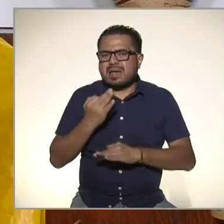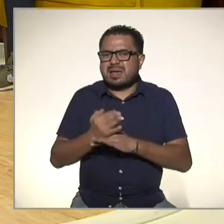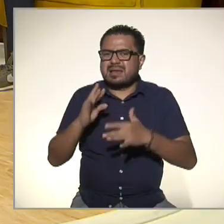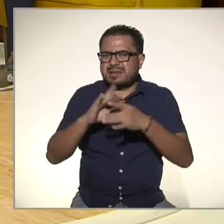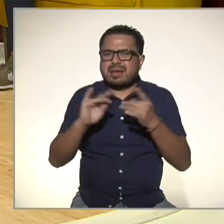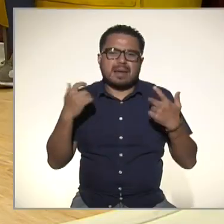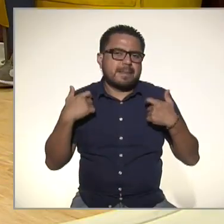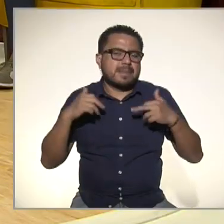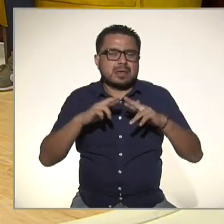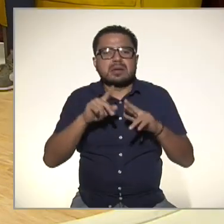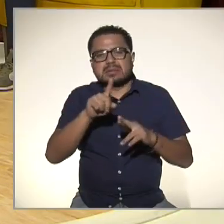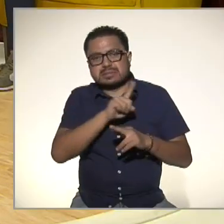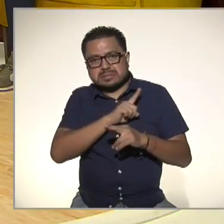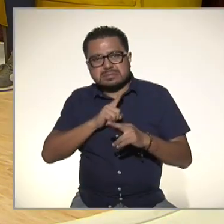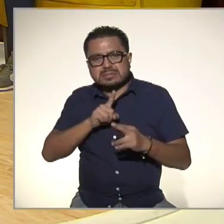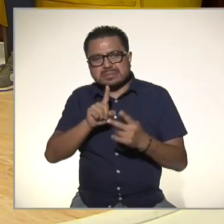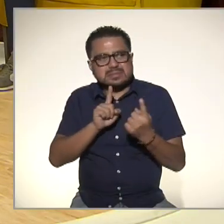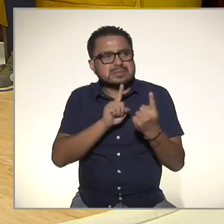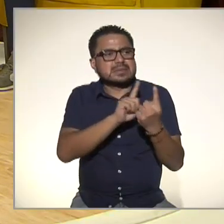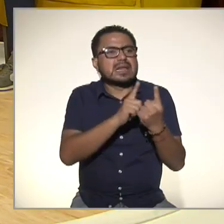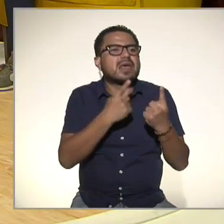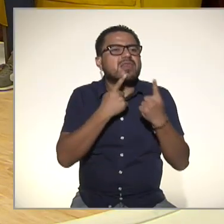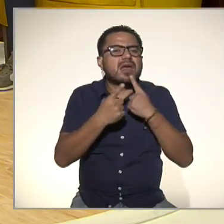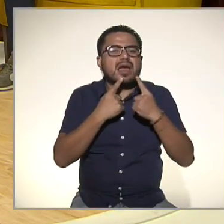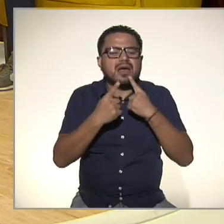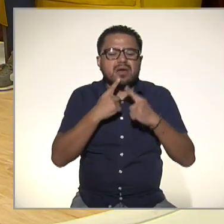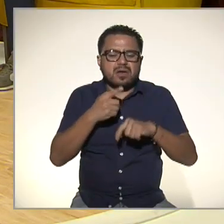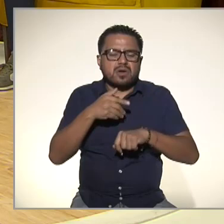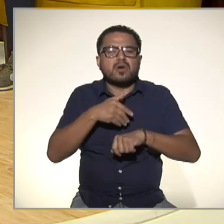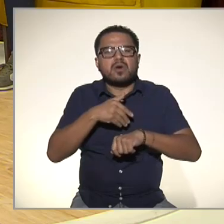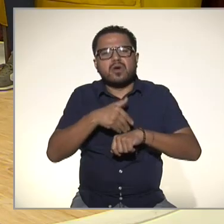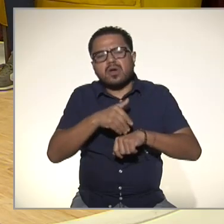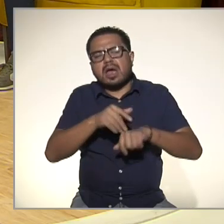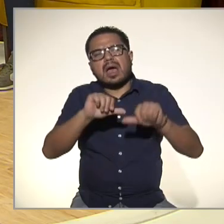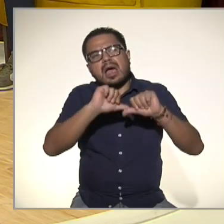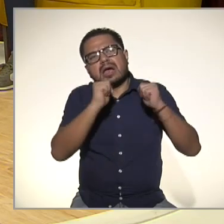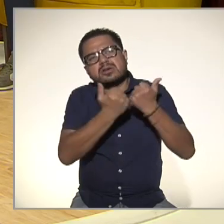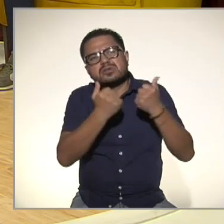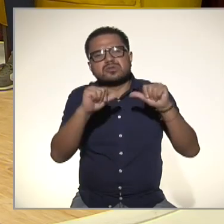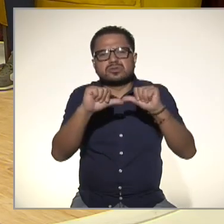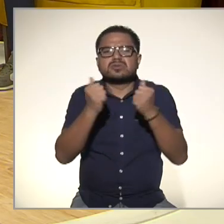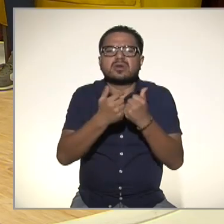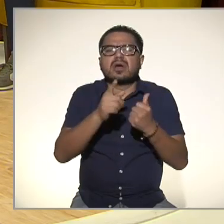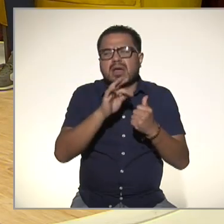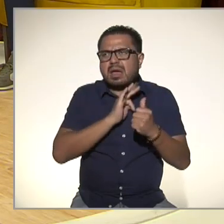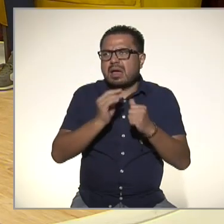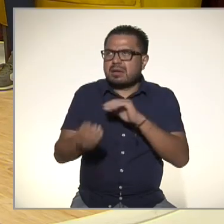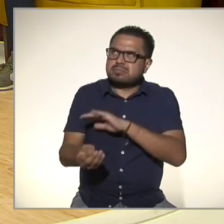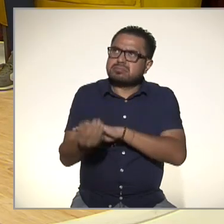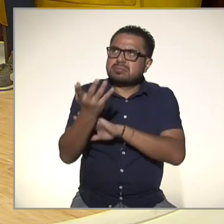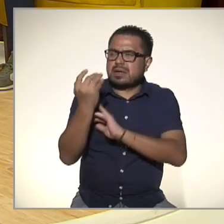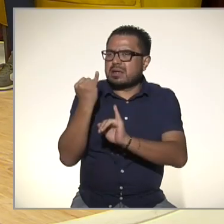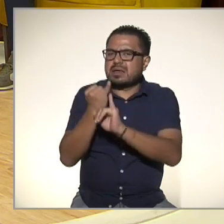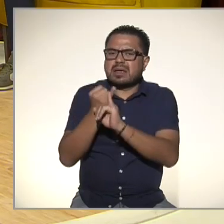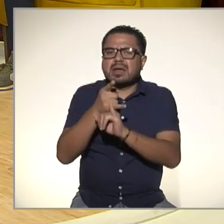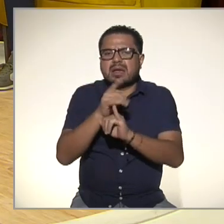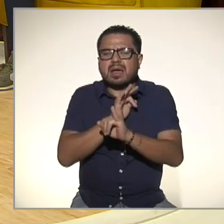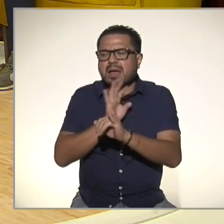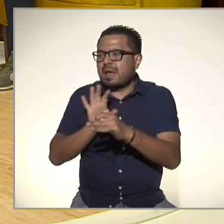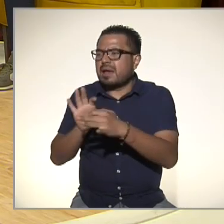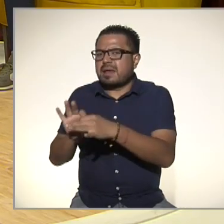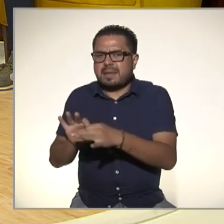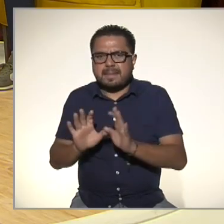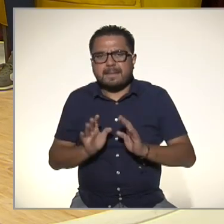maestro. Y acércate a Diálogos. Ahí están apareciendo todas las asociaciones a donde te puedes acercar. Van a aparecer también en nuestras